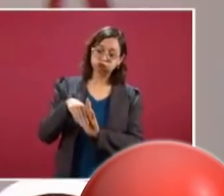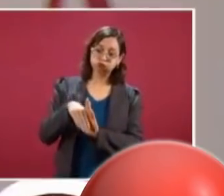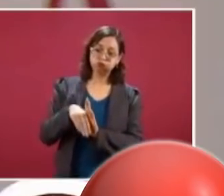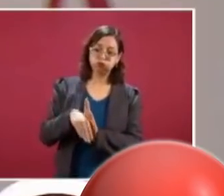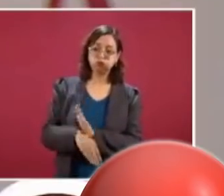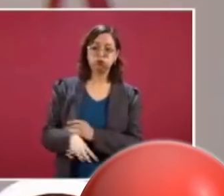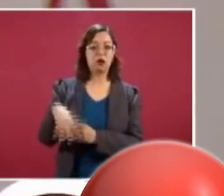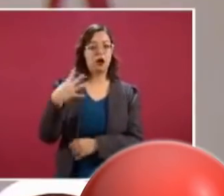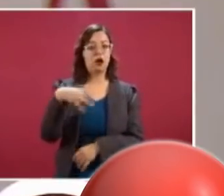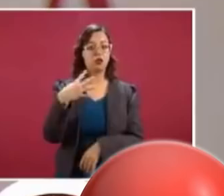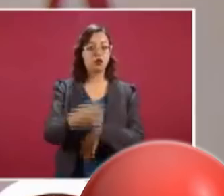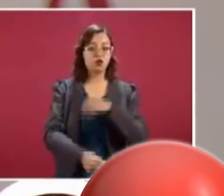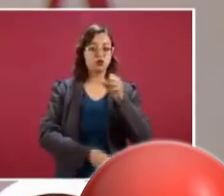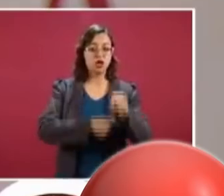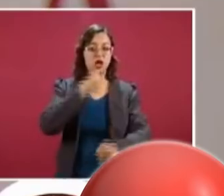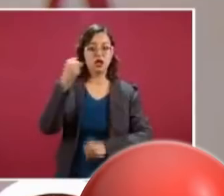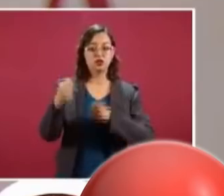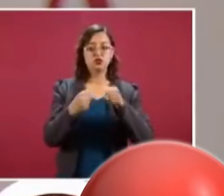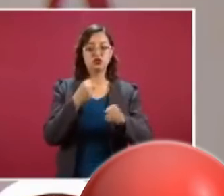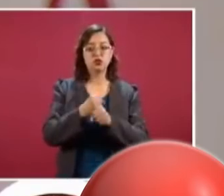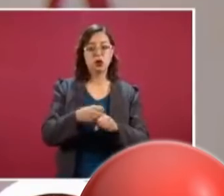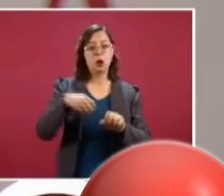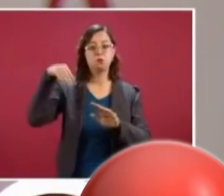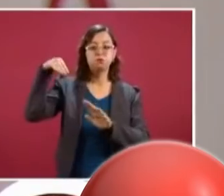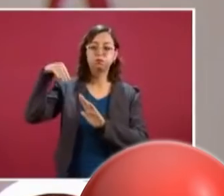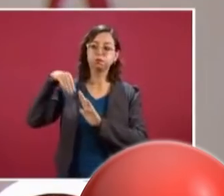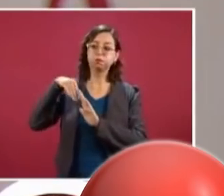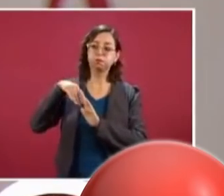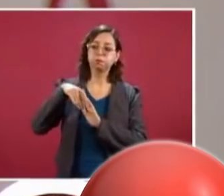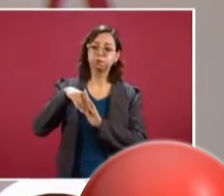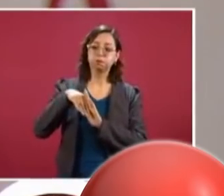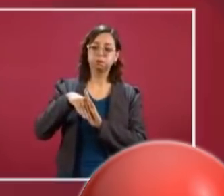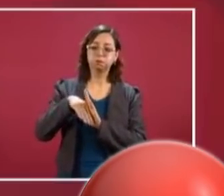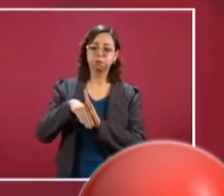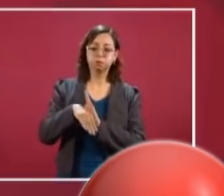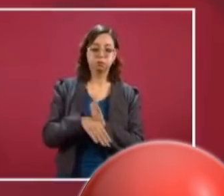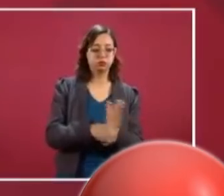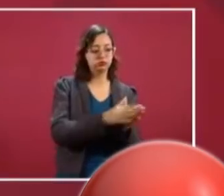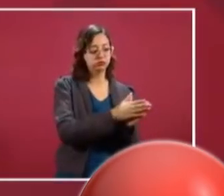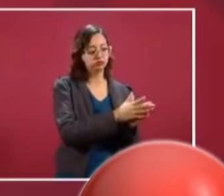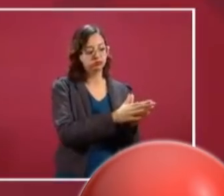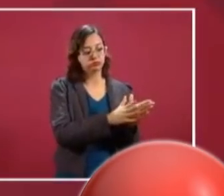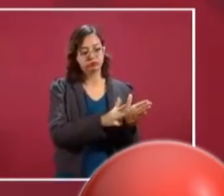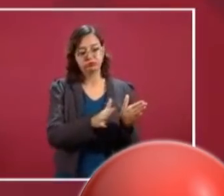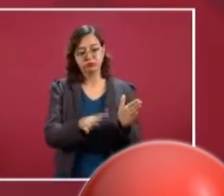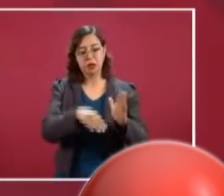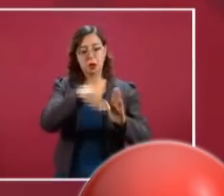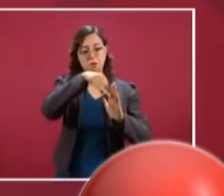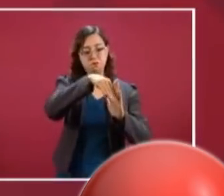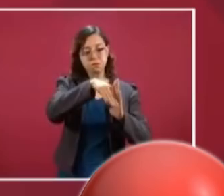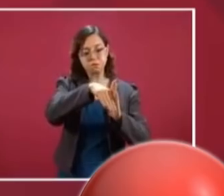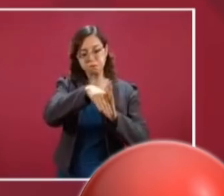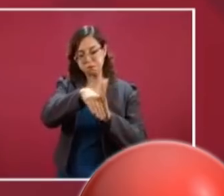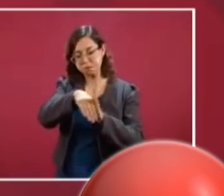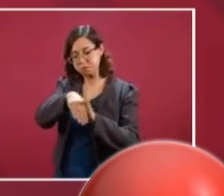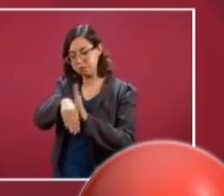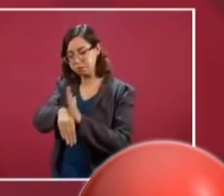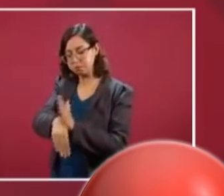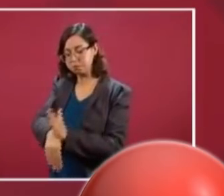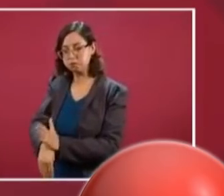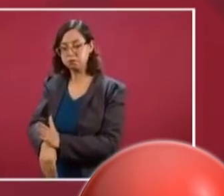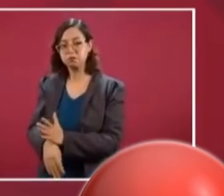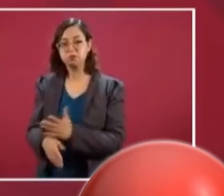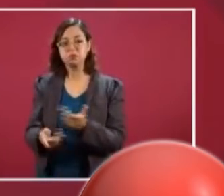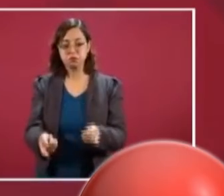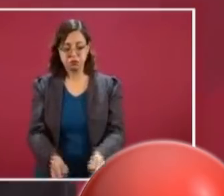En 14 años veníamos cayendo en producción de petróleo, y recibimos